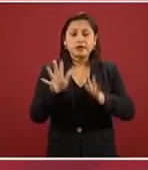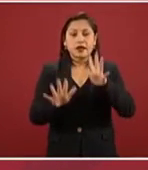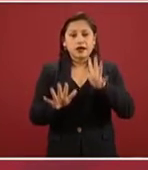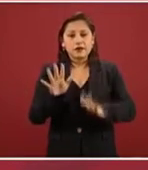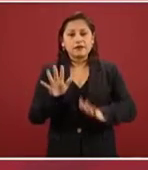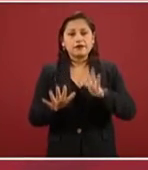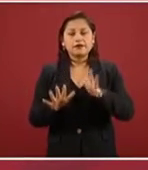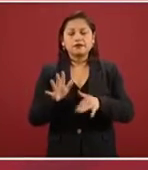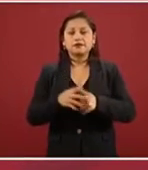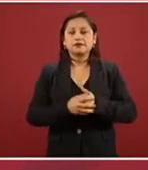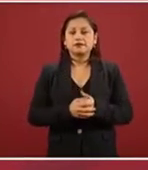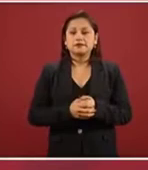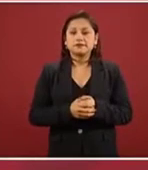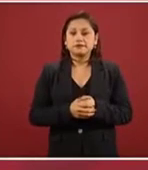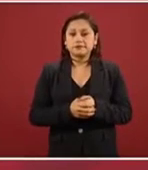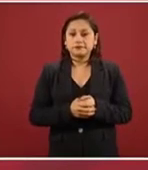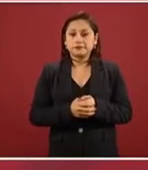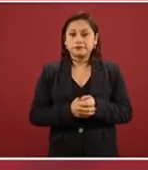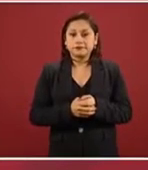producir